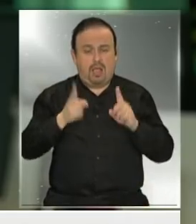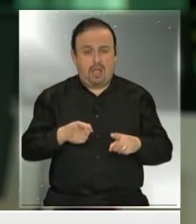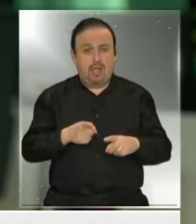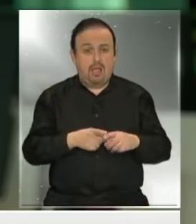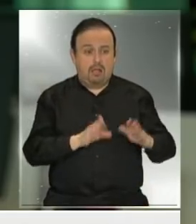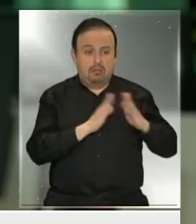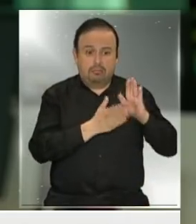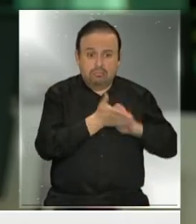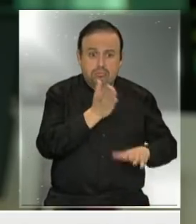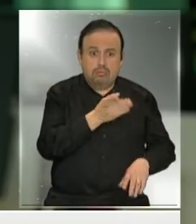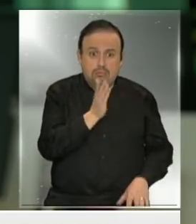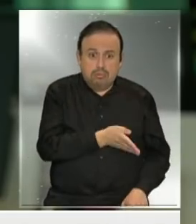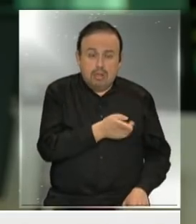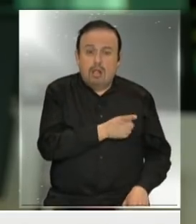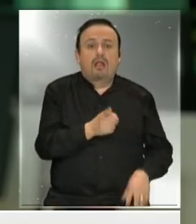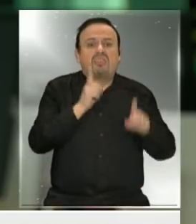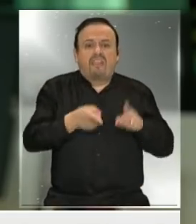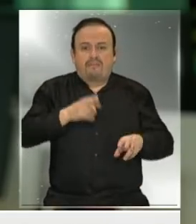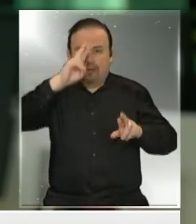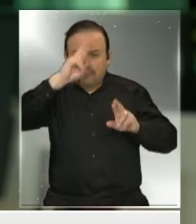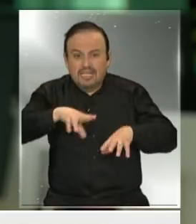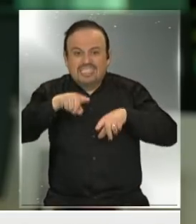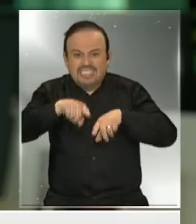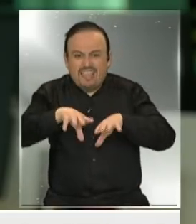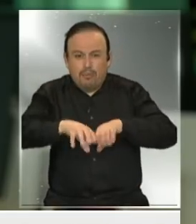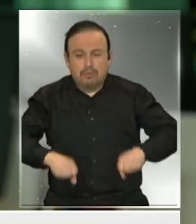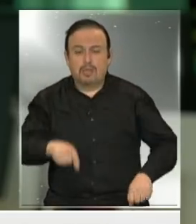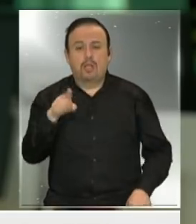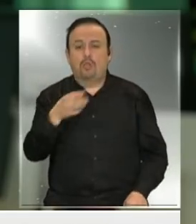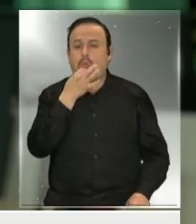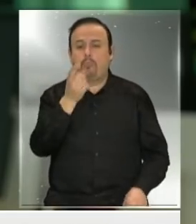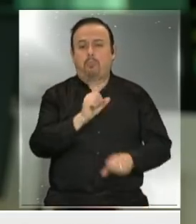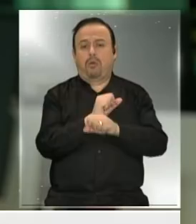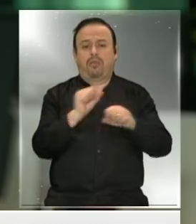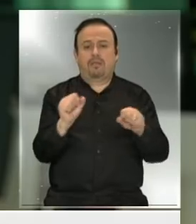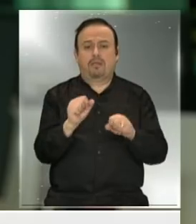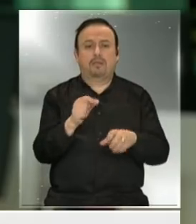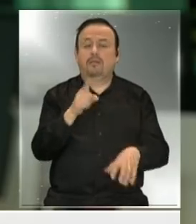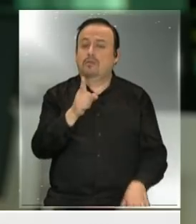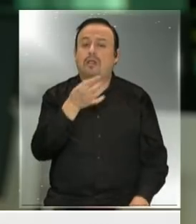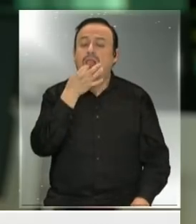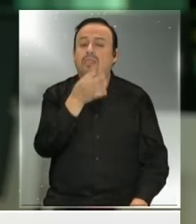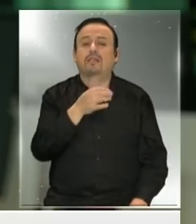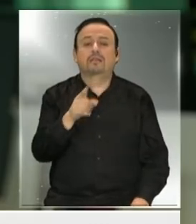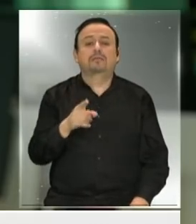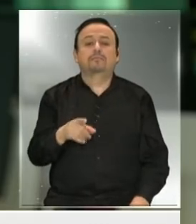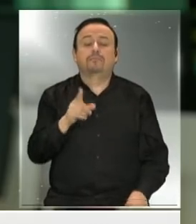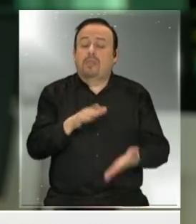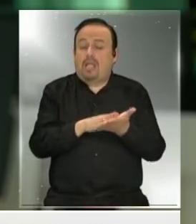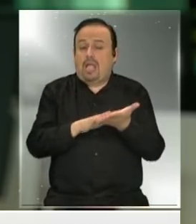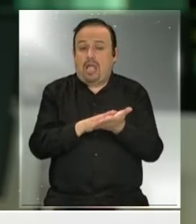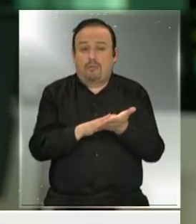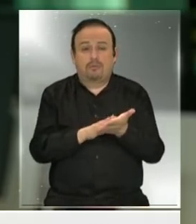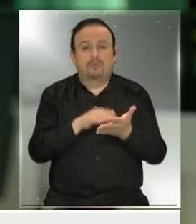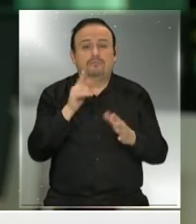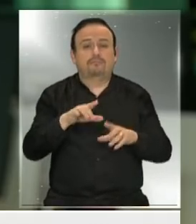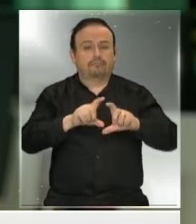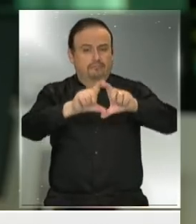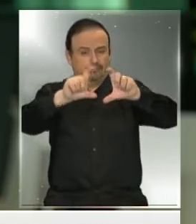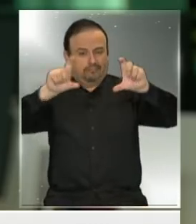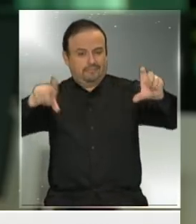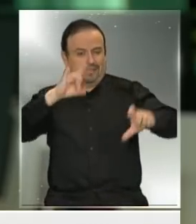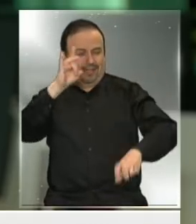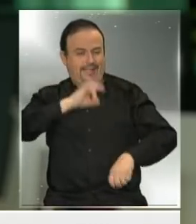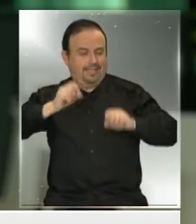toque de queda se respeta ese es el acuerdo básico ellos no pueden estar diciendo a nito no porque ellos tienen por ejemplo un eslogan que dice